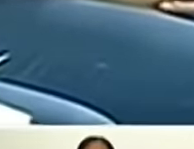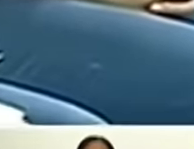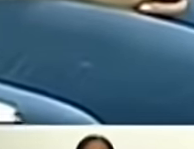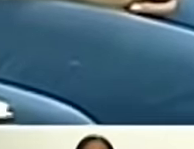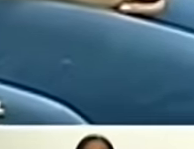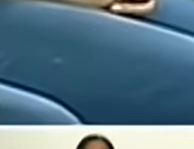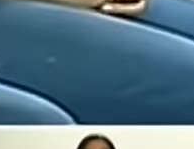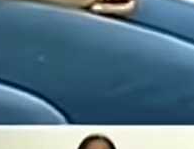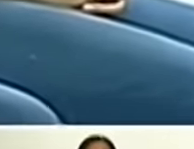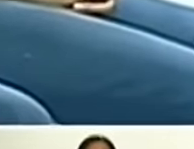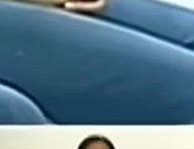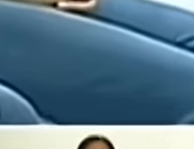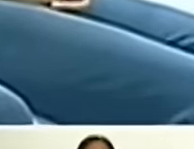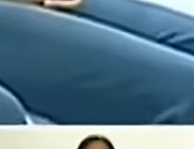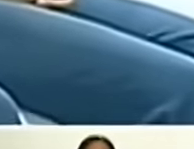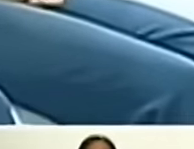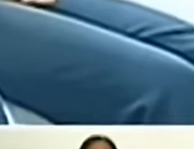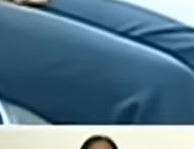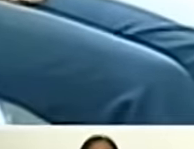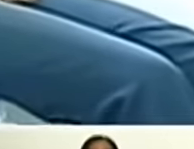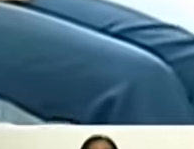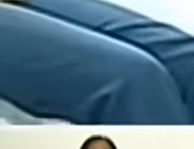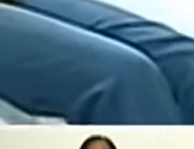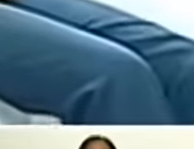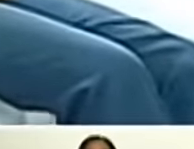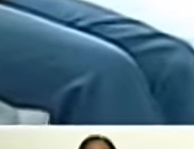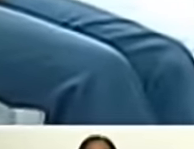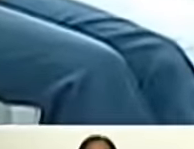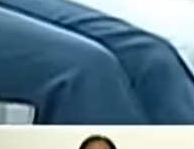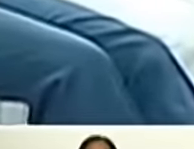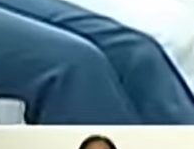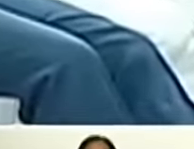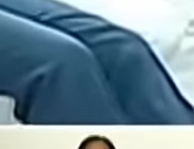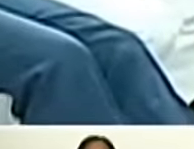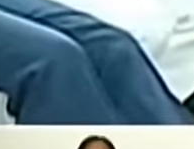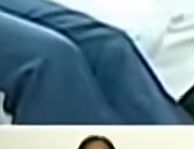allí. Venezuela se siguió debilitando,